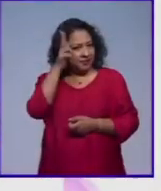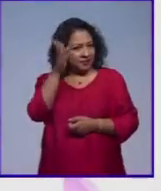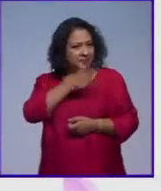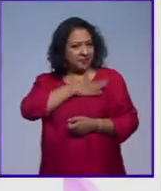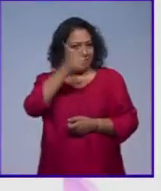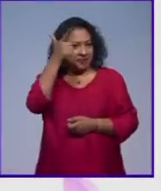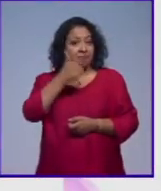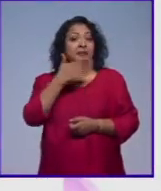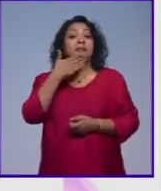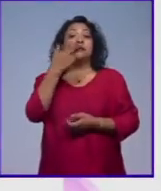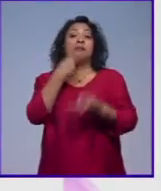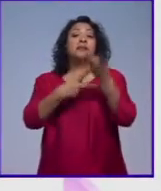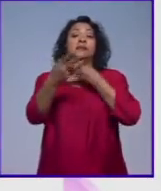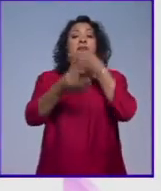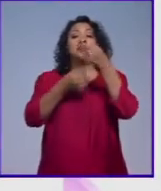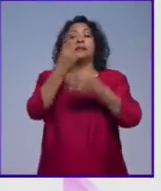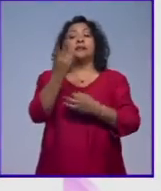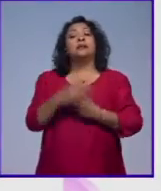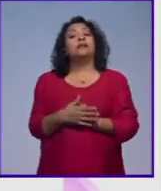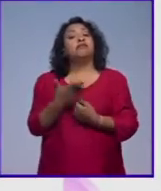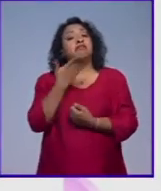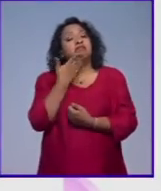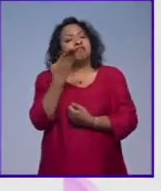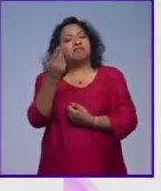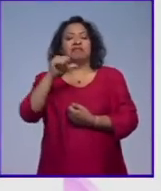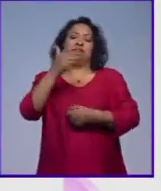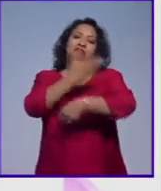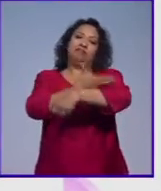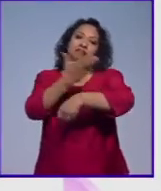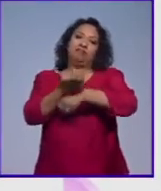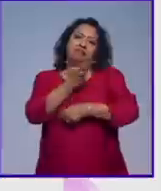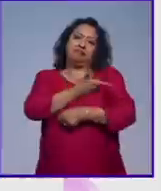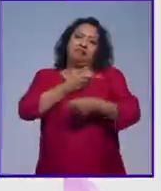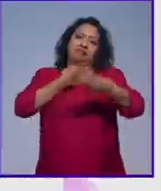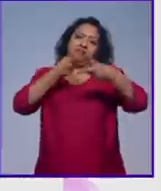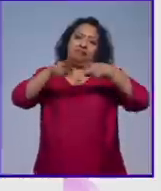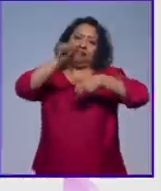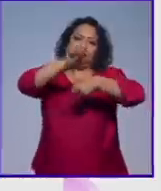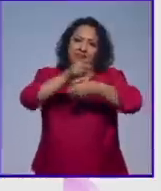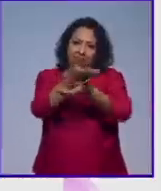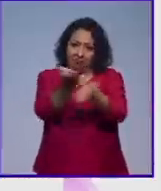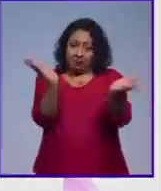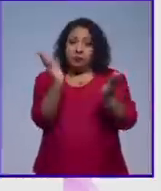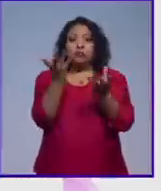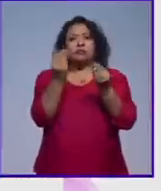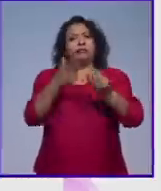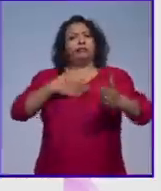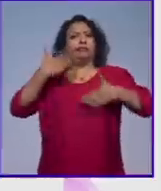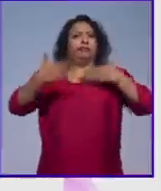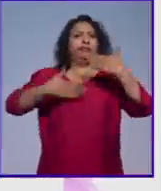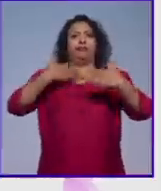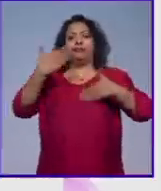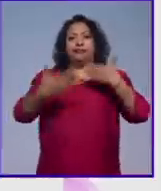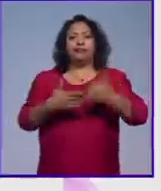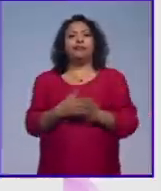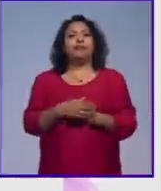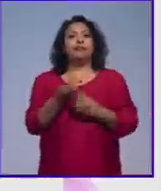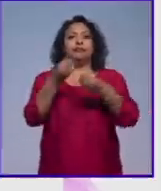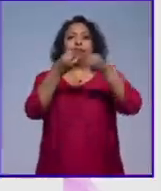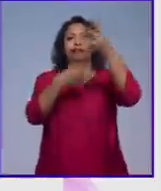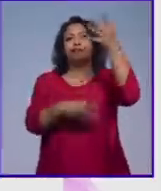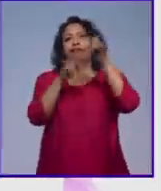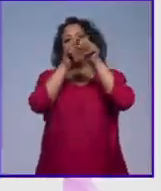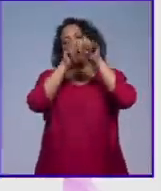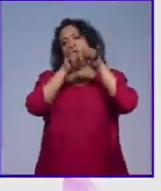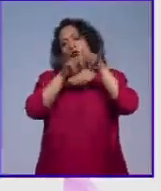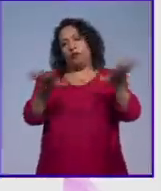Hola, ¿qué tal? Muy buenas noches. Bienvenidos a Noticias 22. Qué bueno que nos acompañan. Qué gusto iniciar la semana con ustedes. Con mucho ánimo, con gran cantidad de